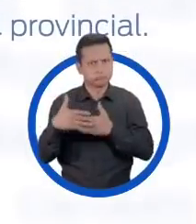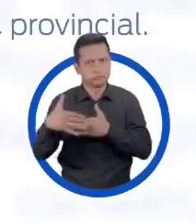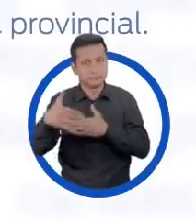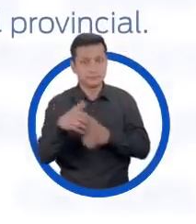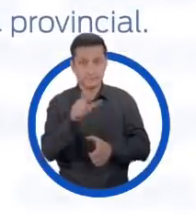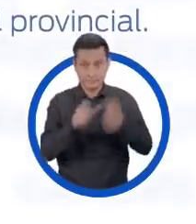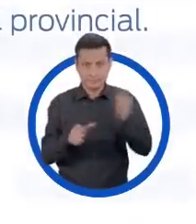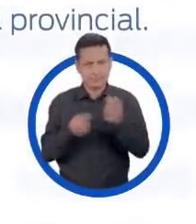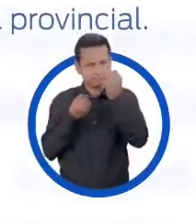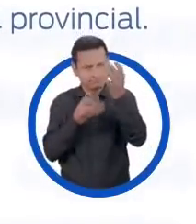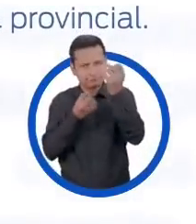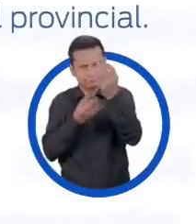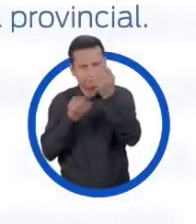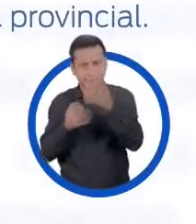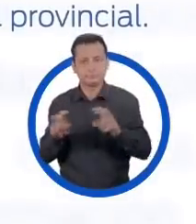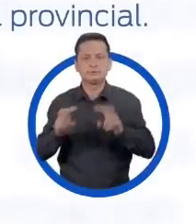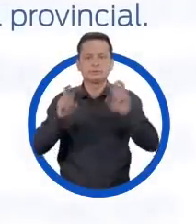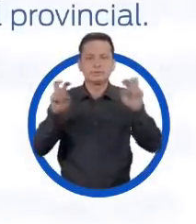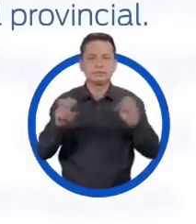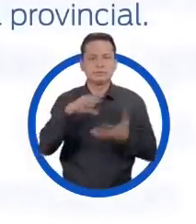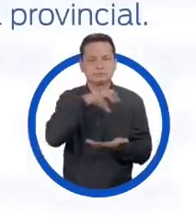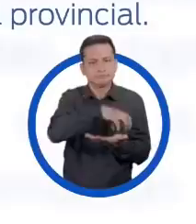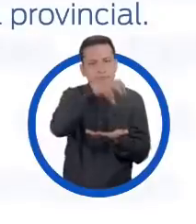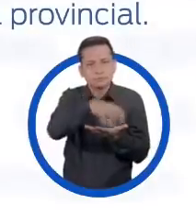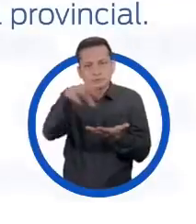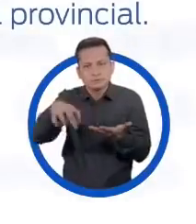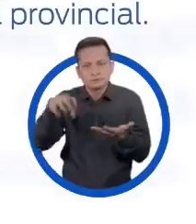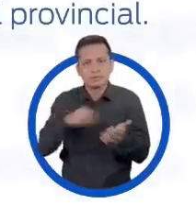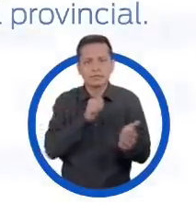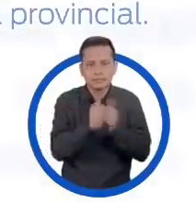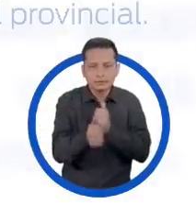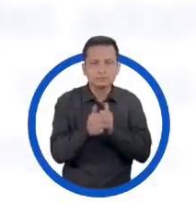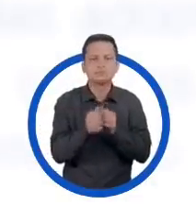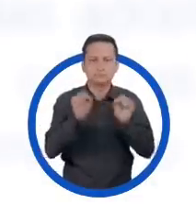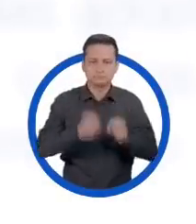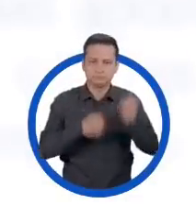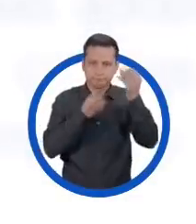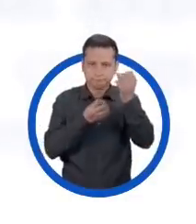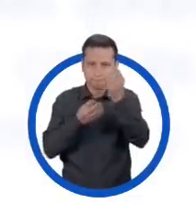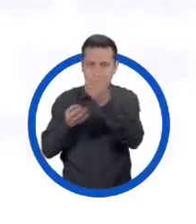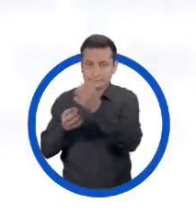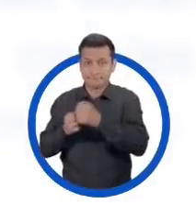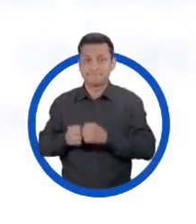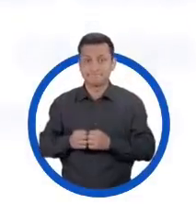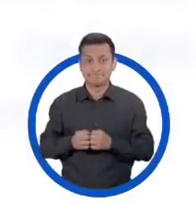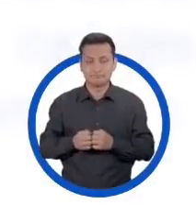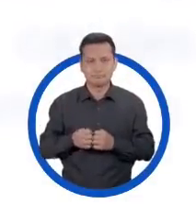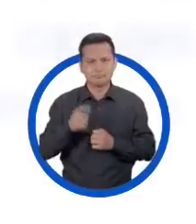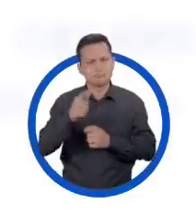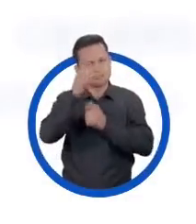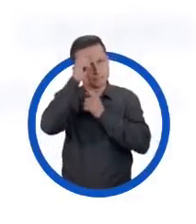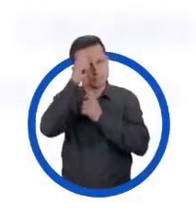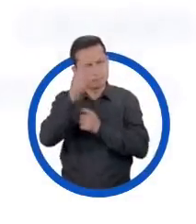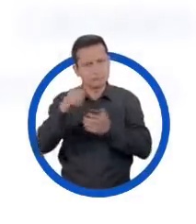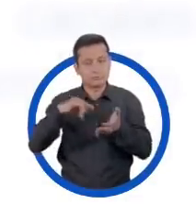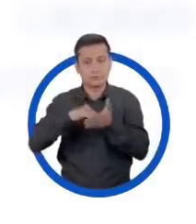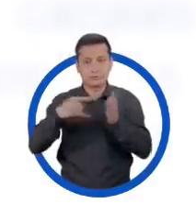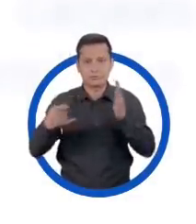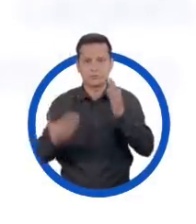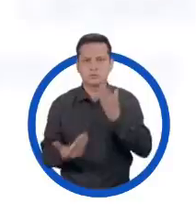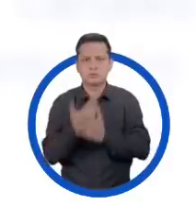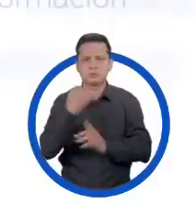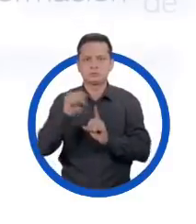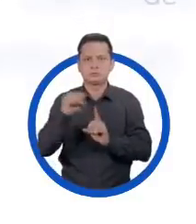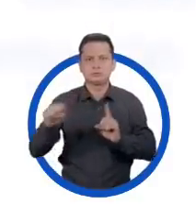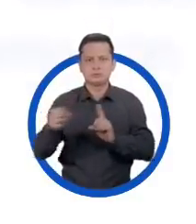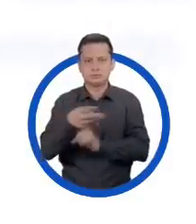a la ciudadanía respecto a los resultados de la elección a nivel provincial. La misión reconoce las sustantivas mejoras del sistema informático del